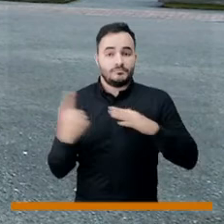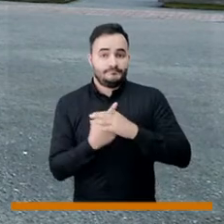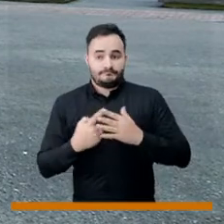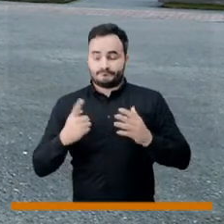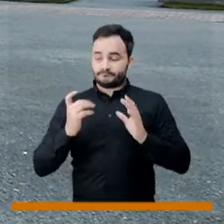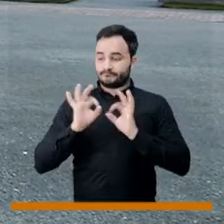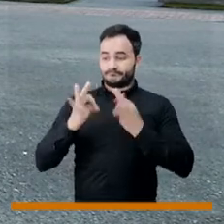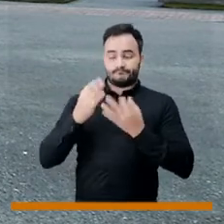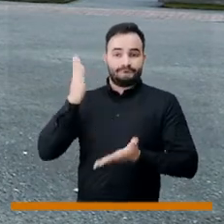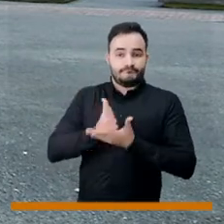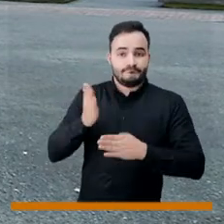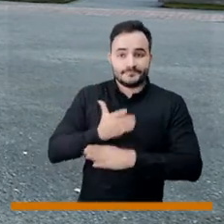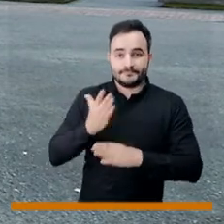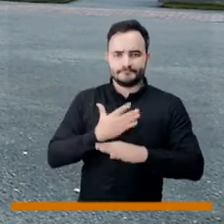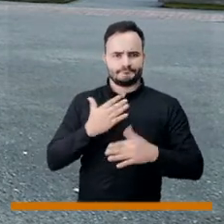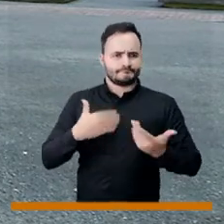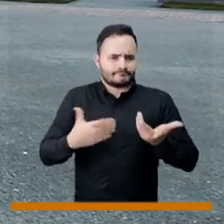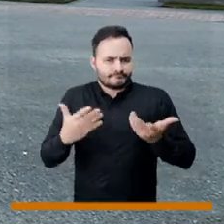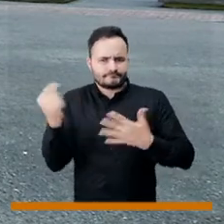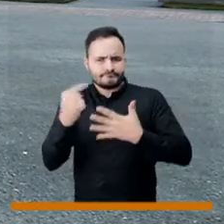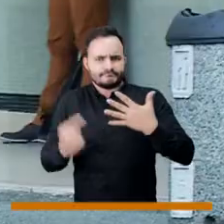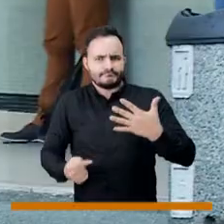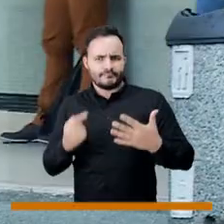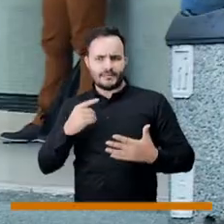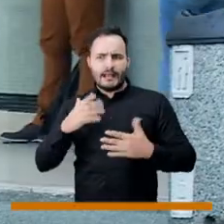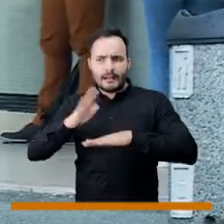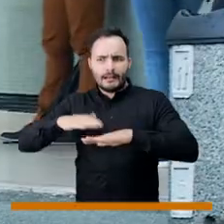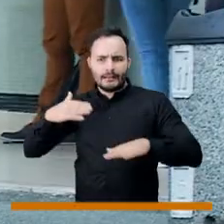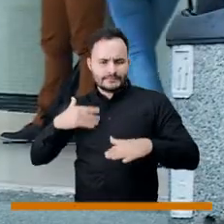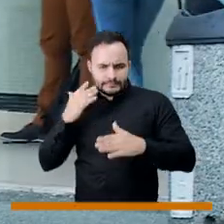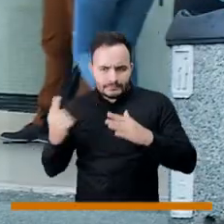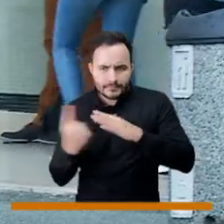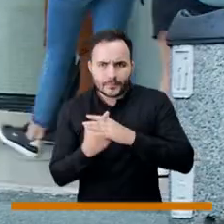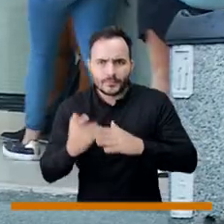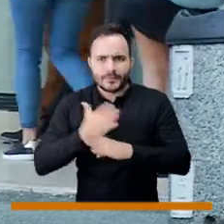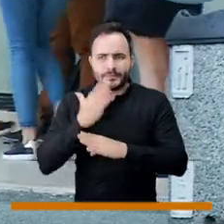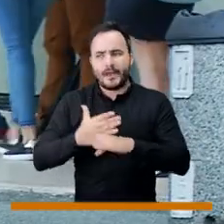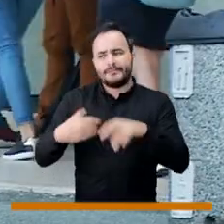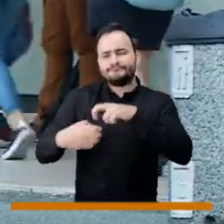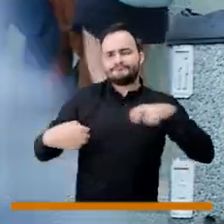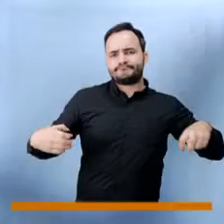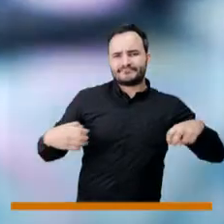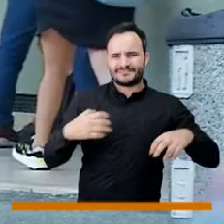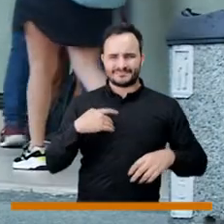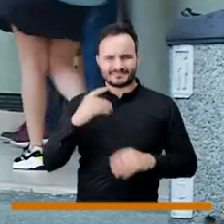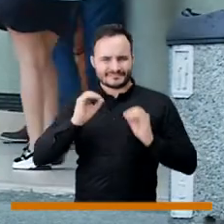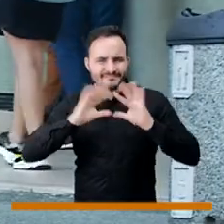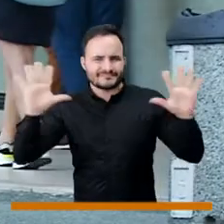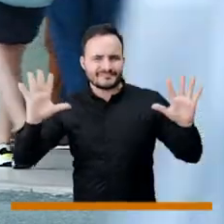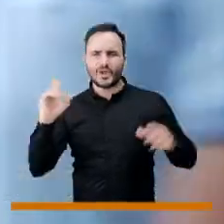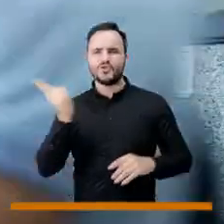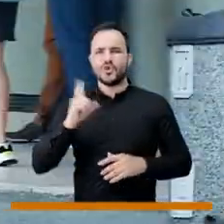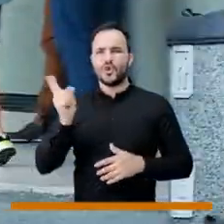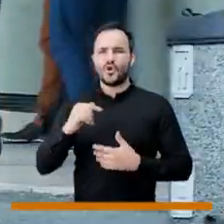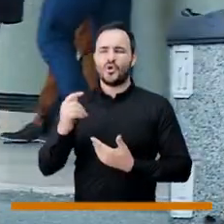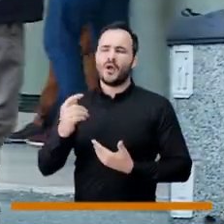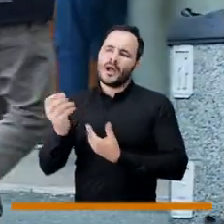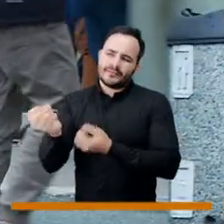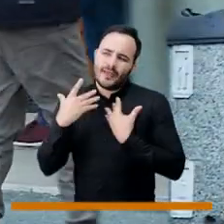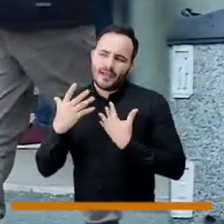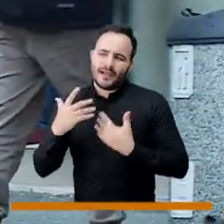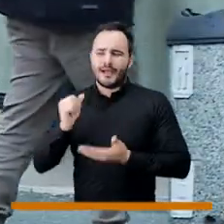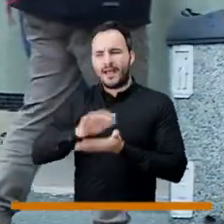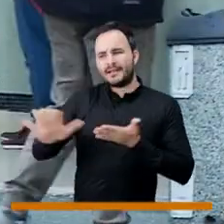hacen muchas razones por las cuales un estudiante debe abandonar la educación por eso pienso que no es un premio o un regalo es un